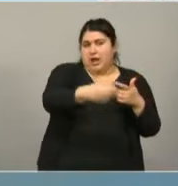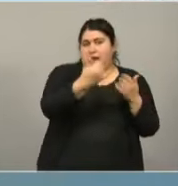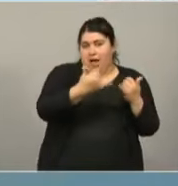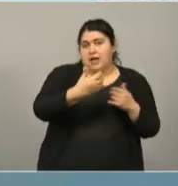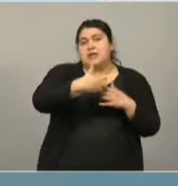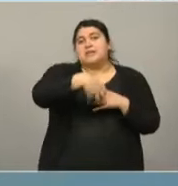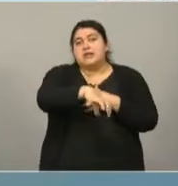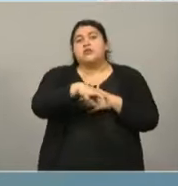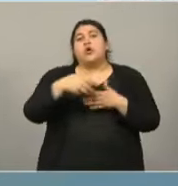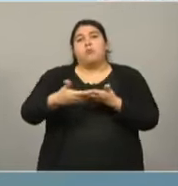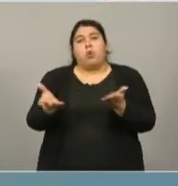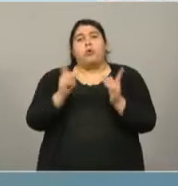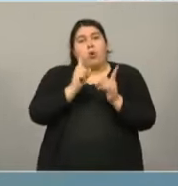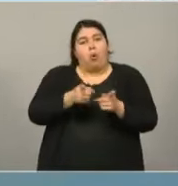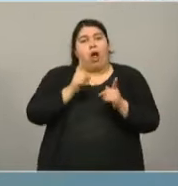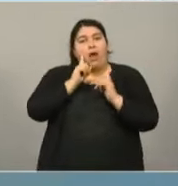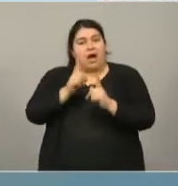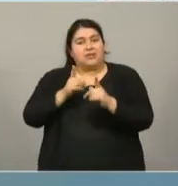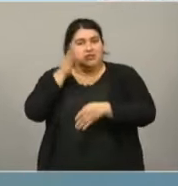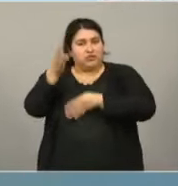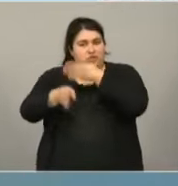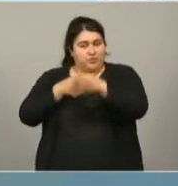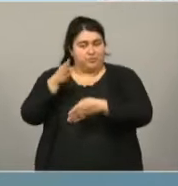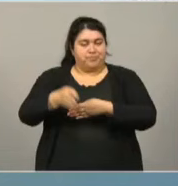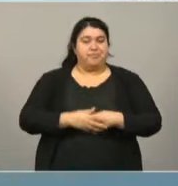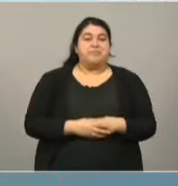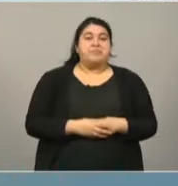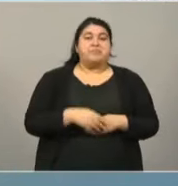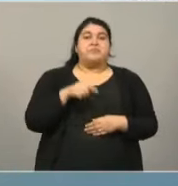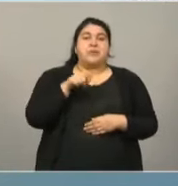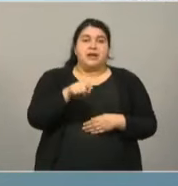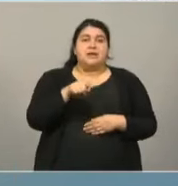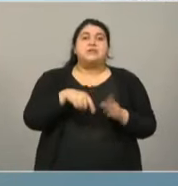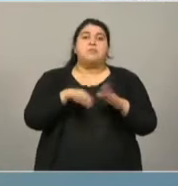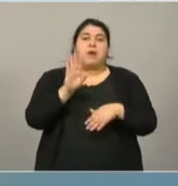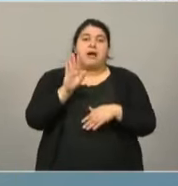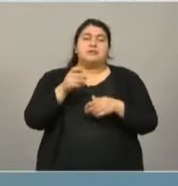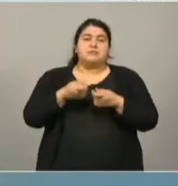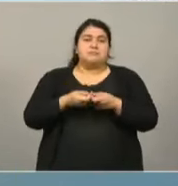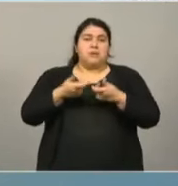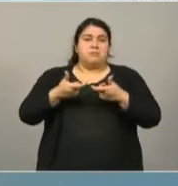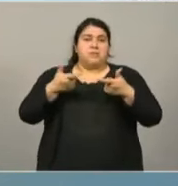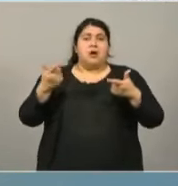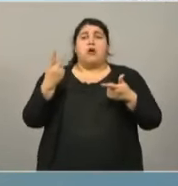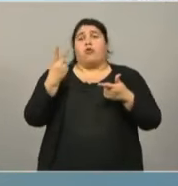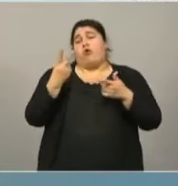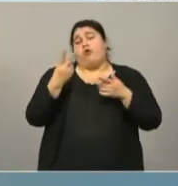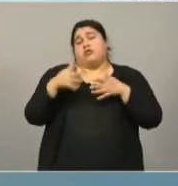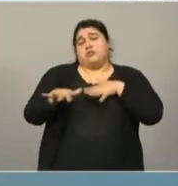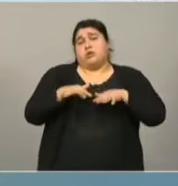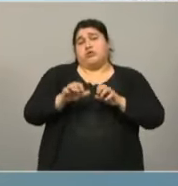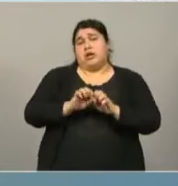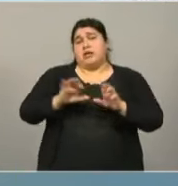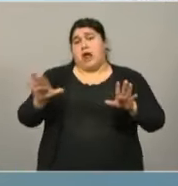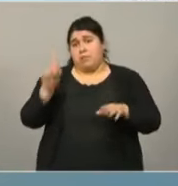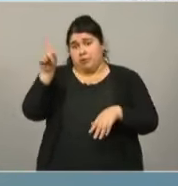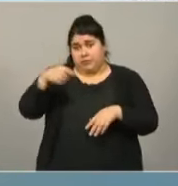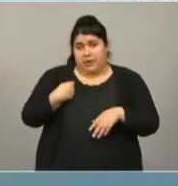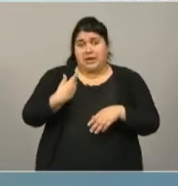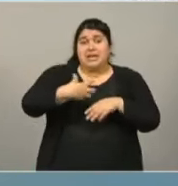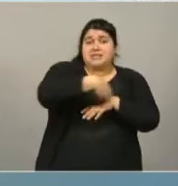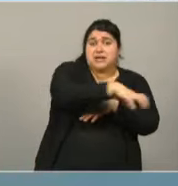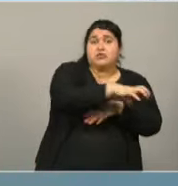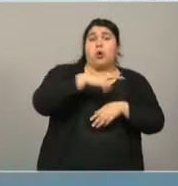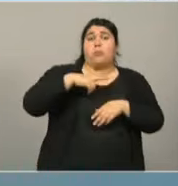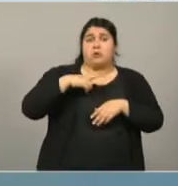en el sector público Esto está incrementándose y más grave por dos cosas debo decir primero el de financiamiento del sector